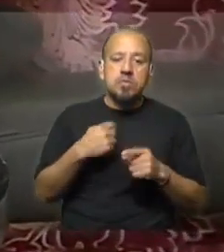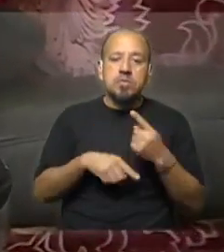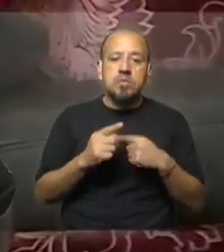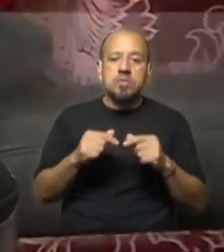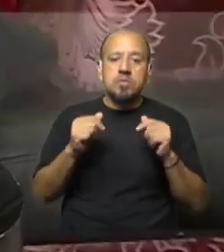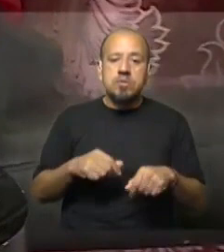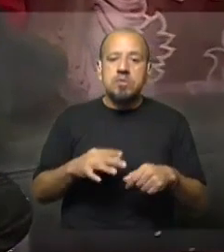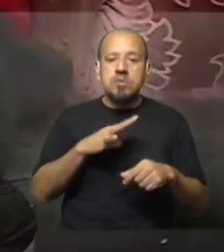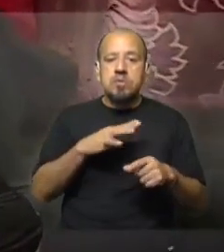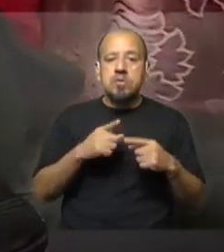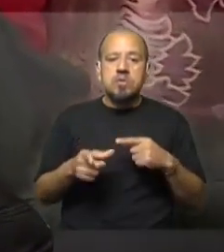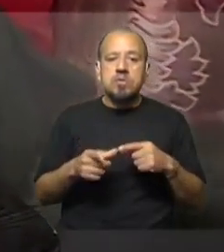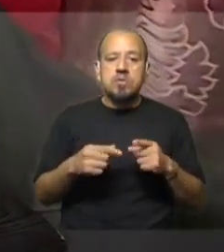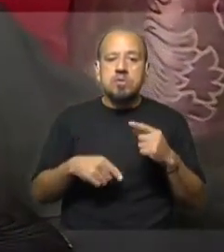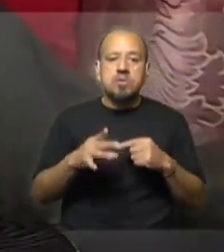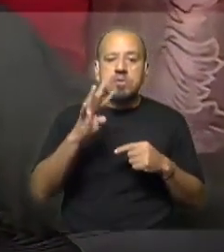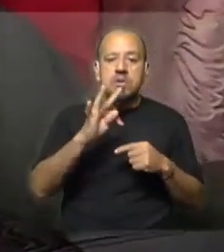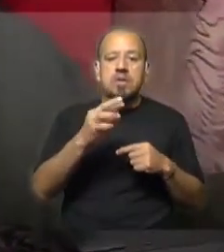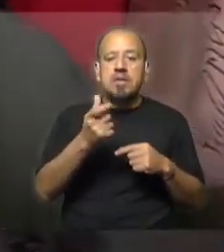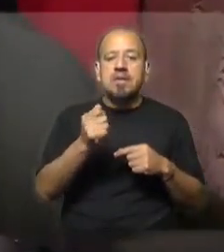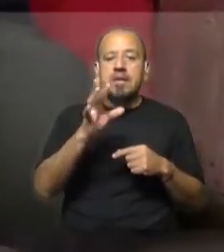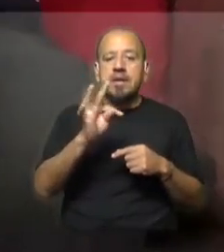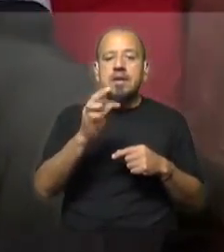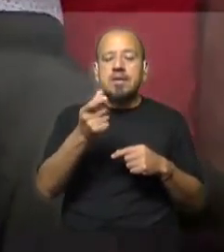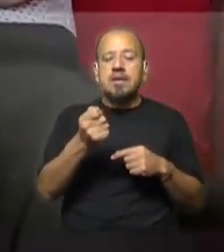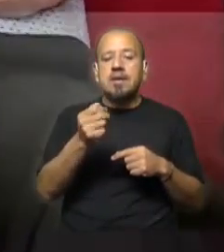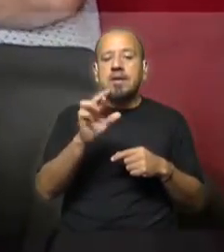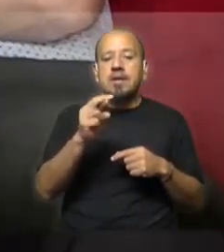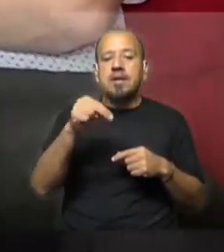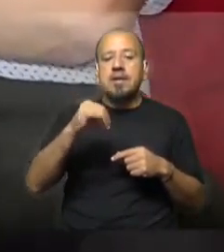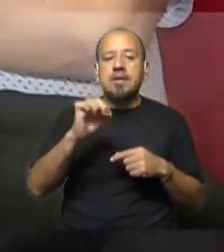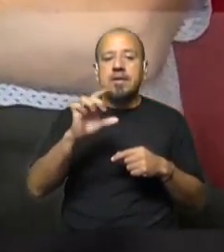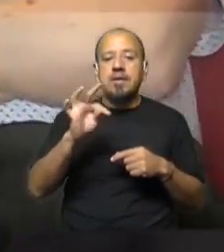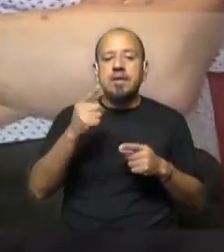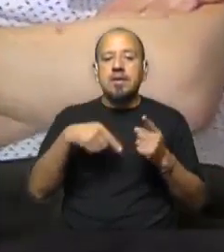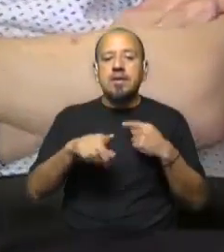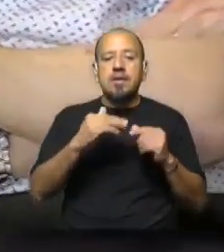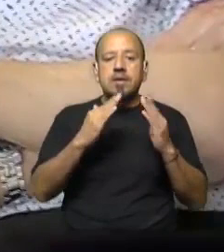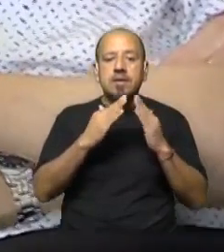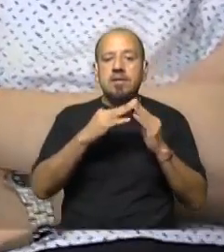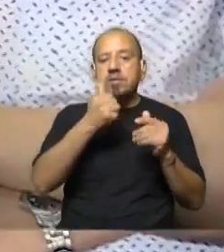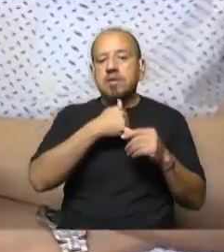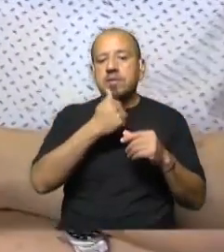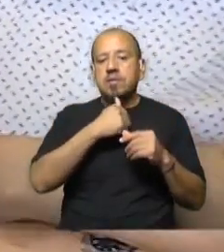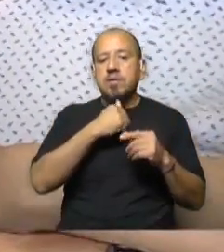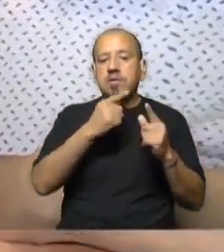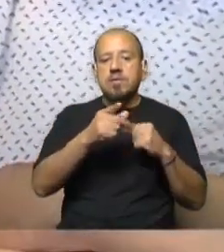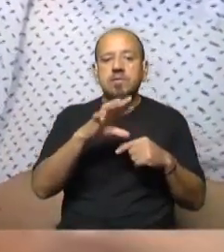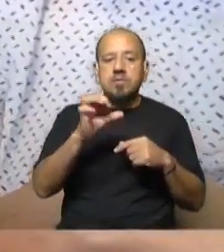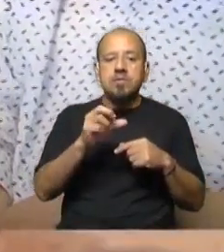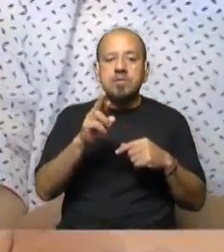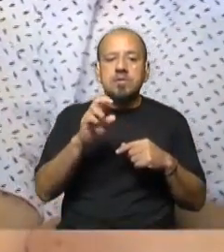va a haber hasta una tataranieta de los habitantes del corredor polaco, del conventillo. Entonces vamos a estar